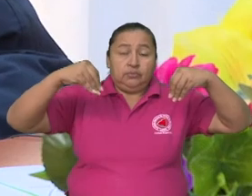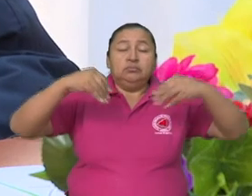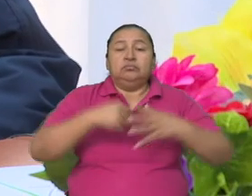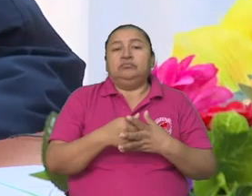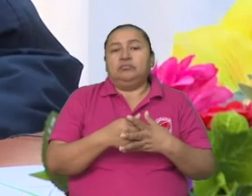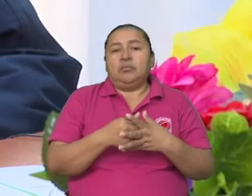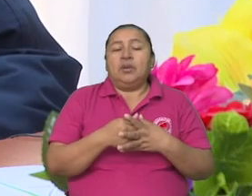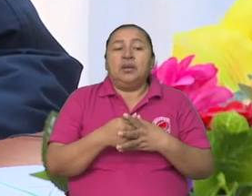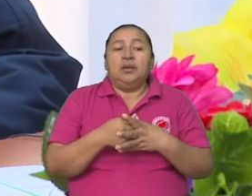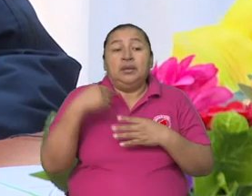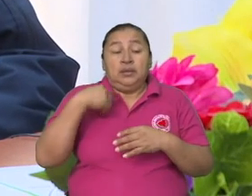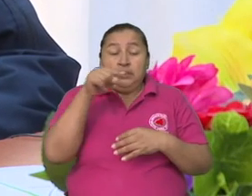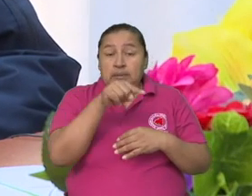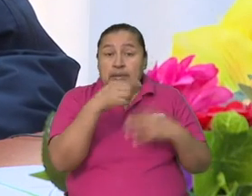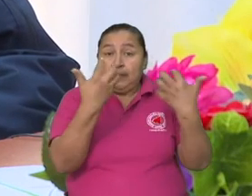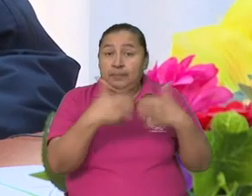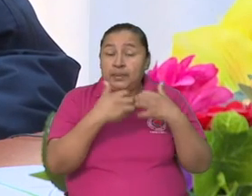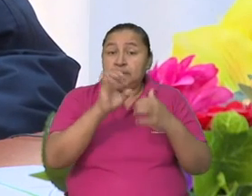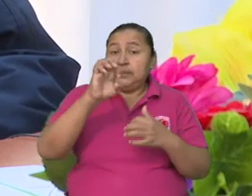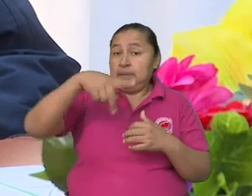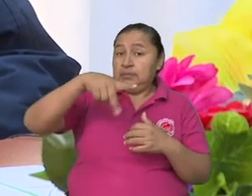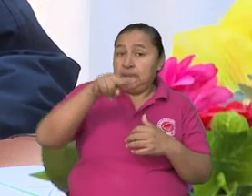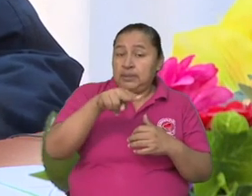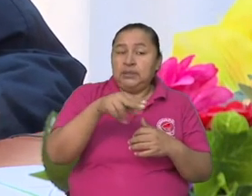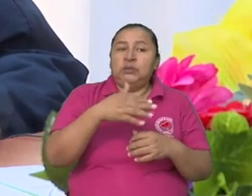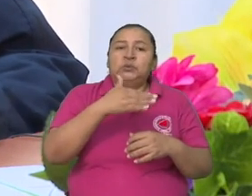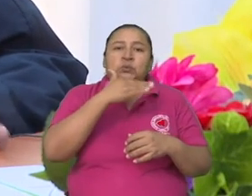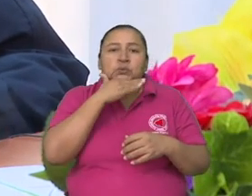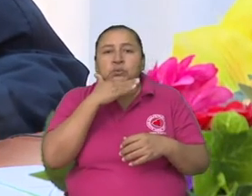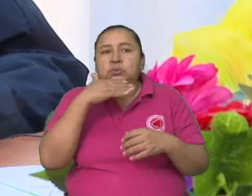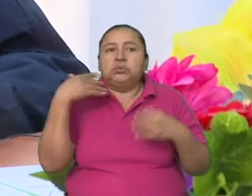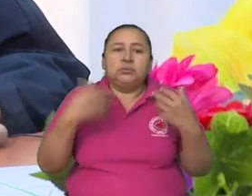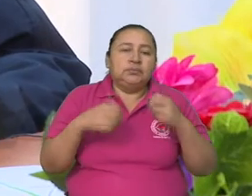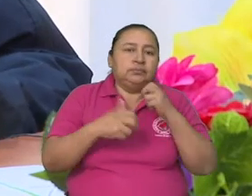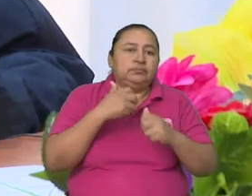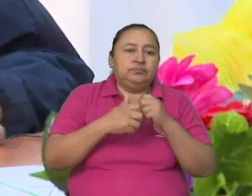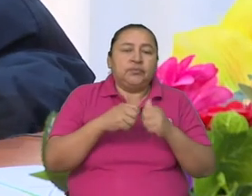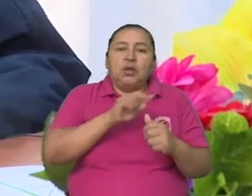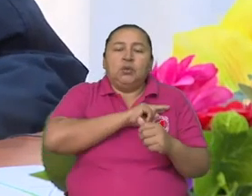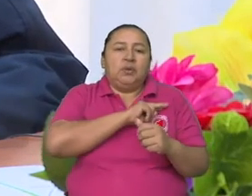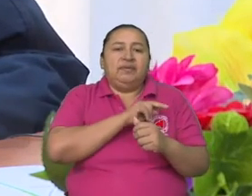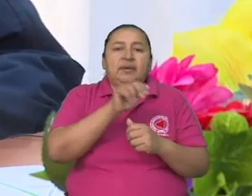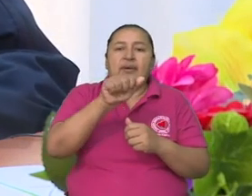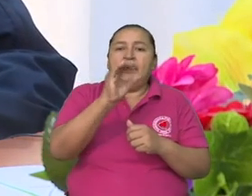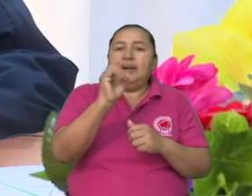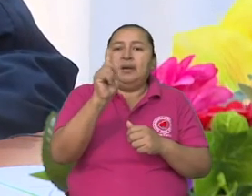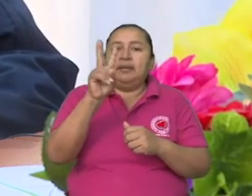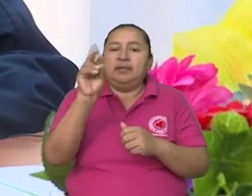Encontramos la empresa en crisis, solo encontramos en activos, en